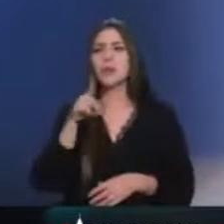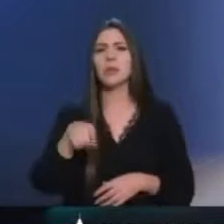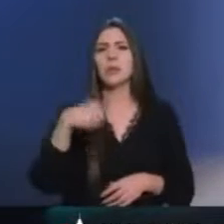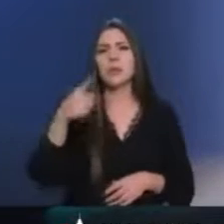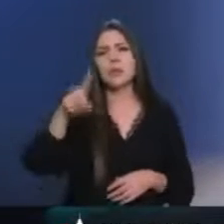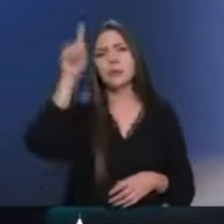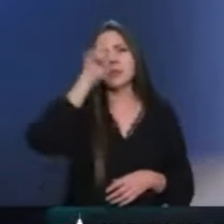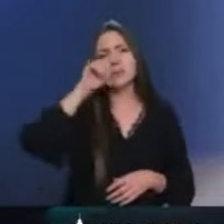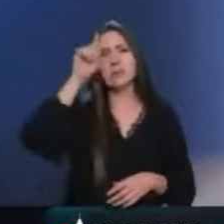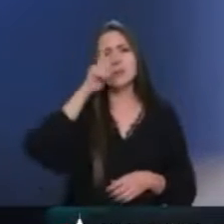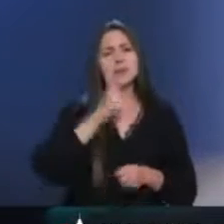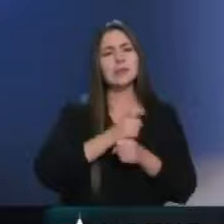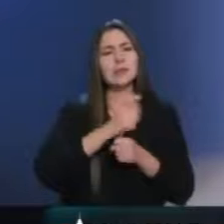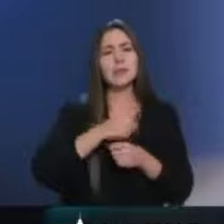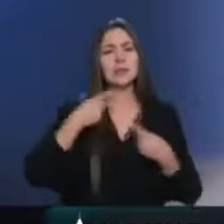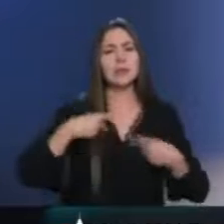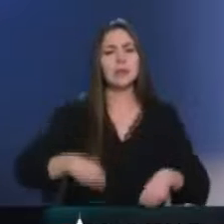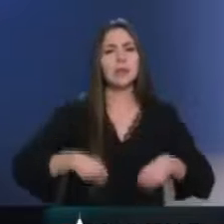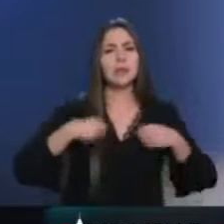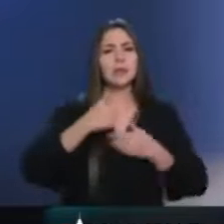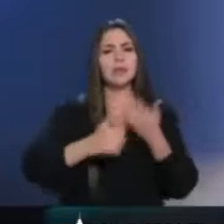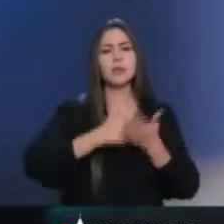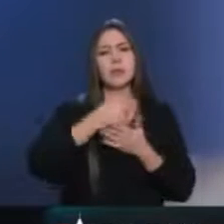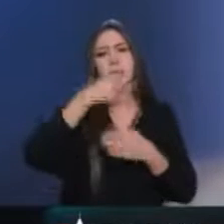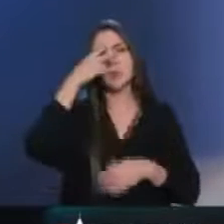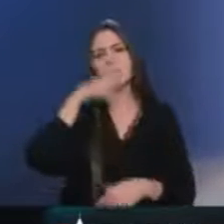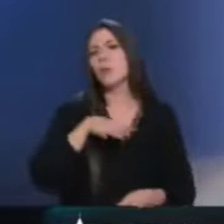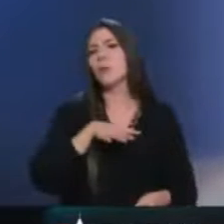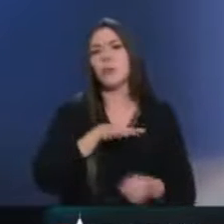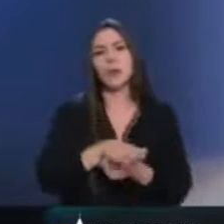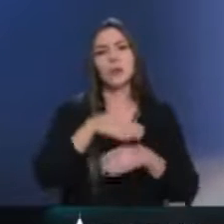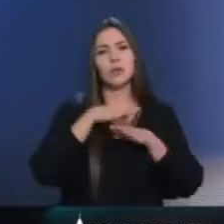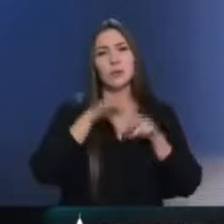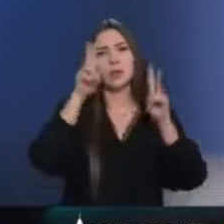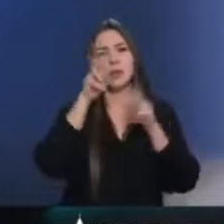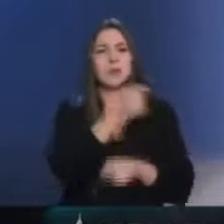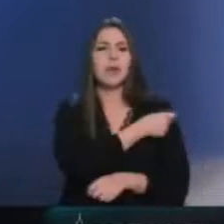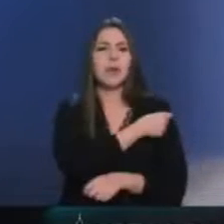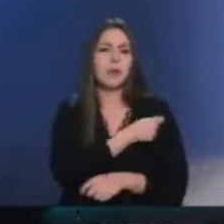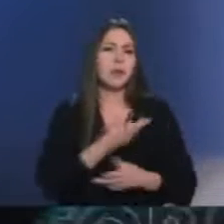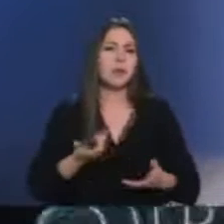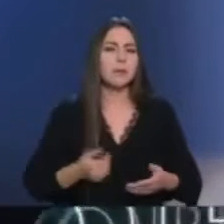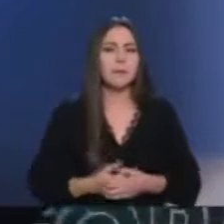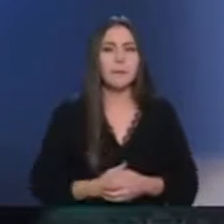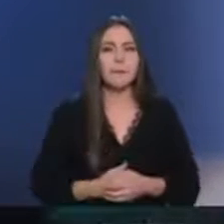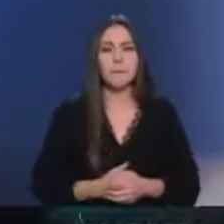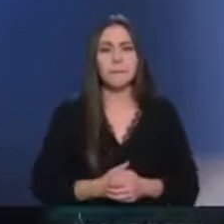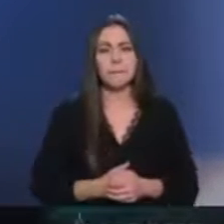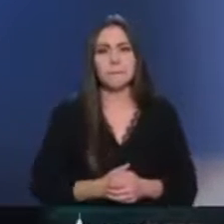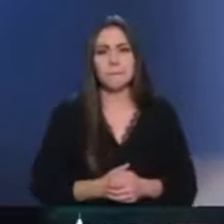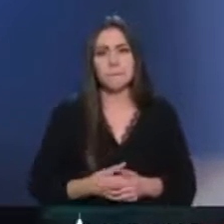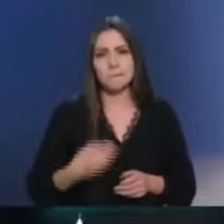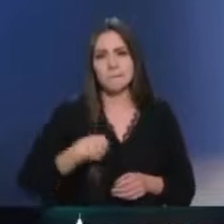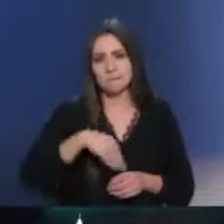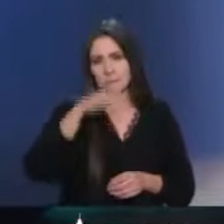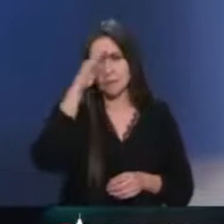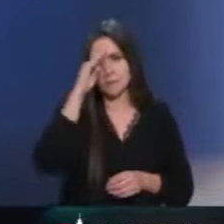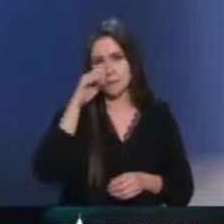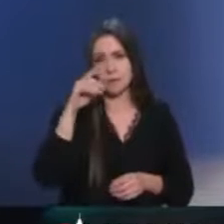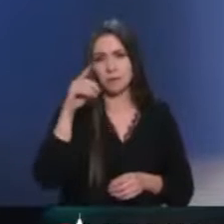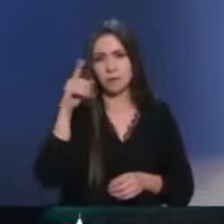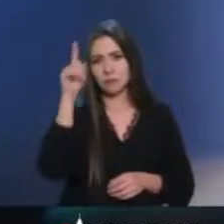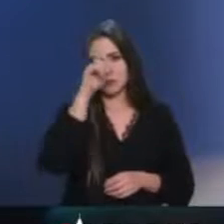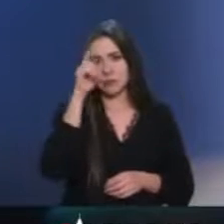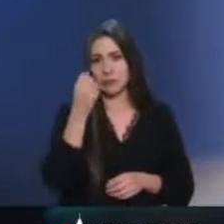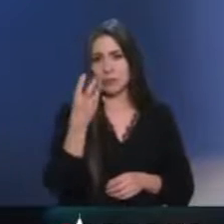los habitantes de la capital de la República con este esquema de vacunación? Yo creo que hay 3 recomendaciones fundamentales, y no